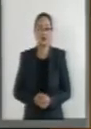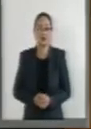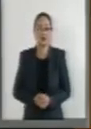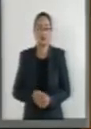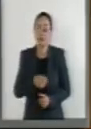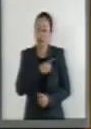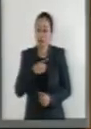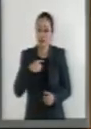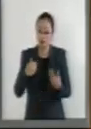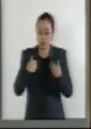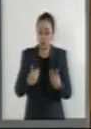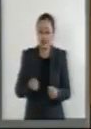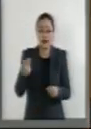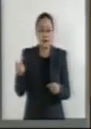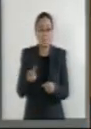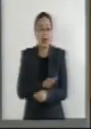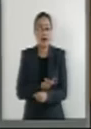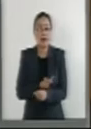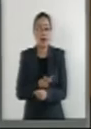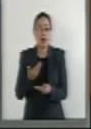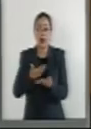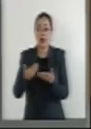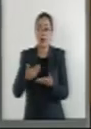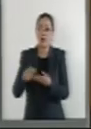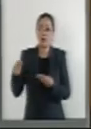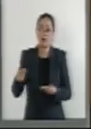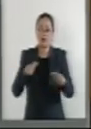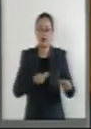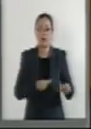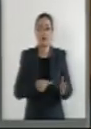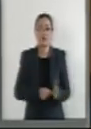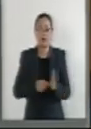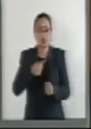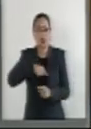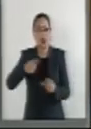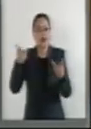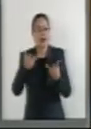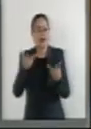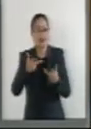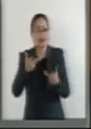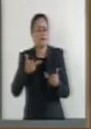entendamos que los costes que se están trasladando y nos estamos trasladando,